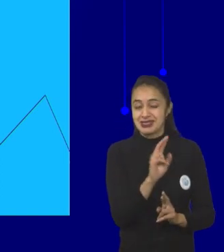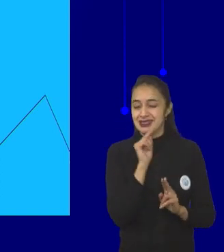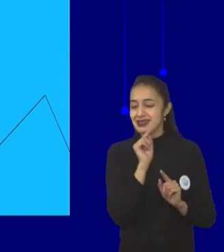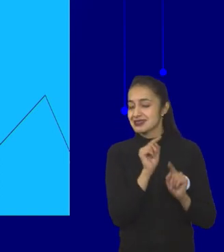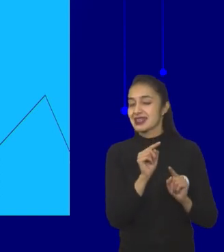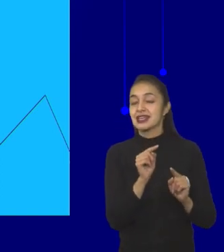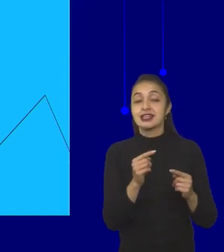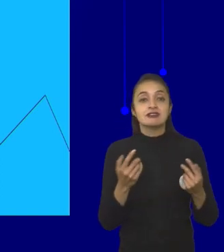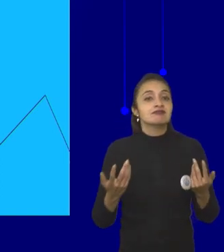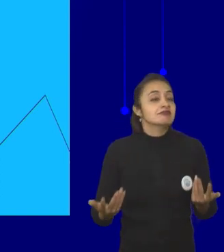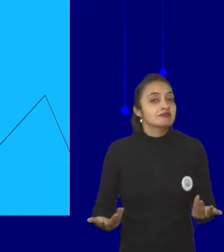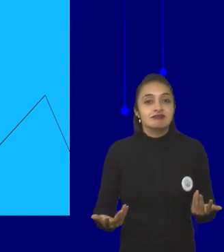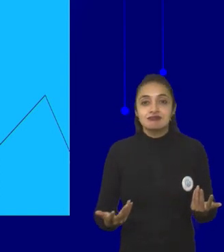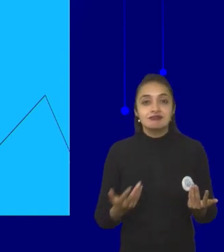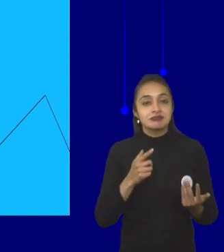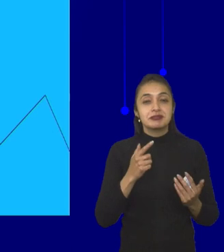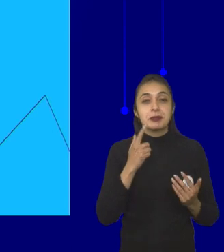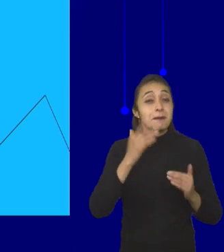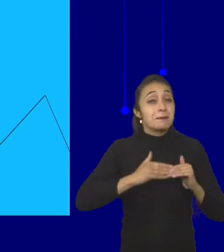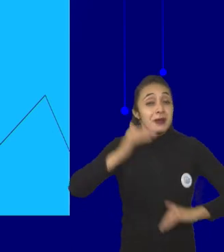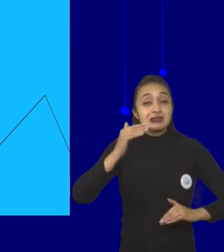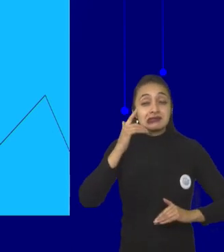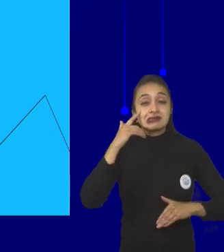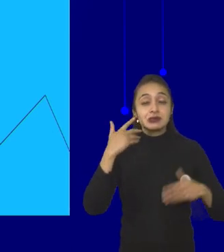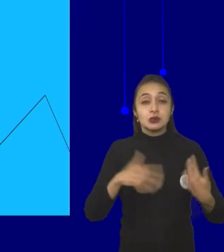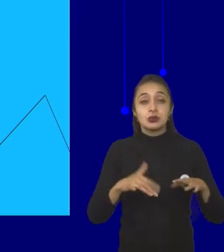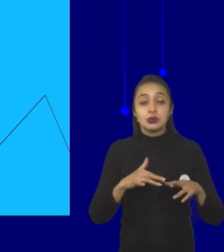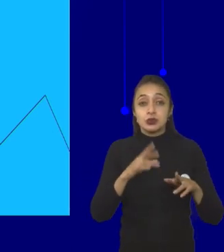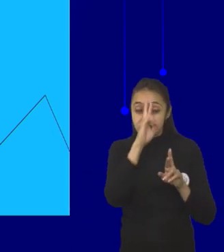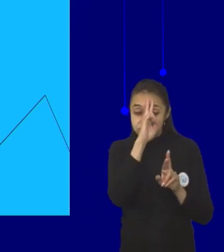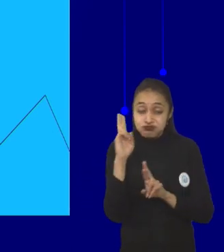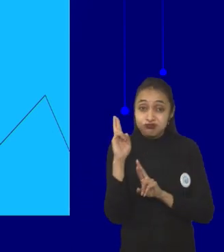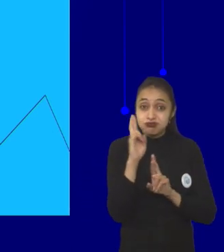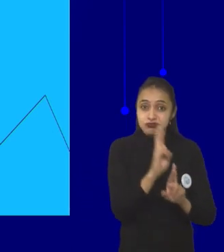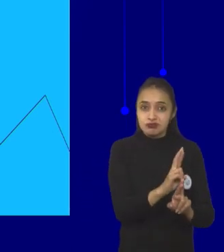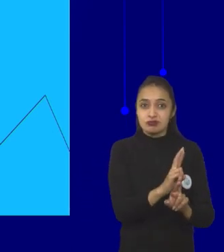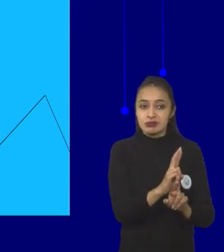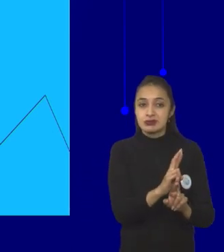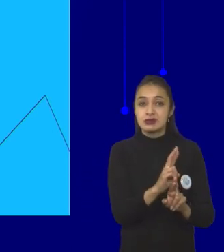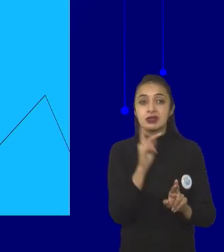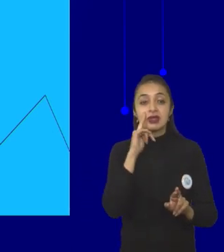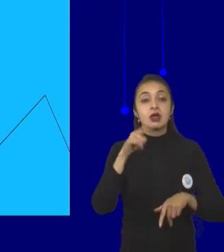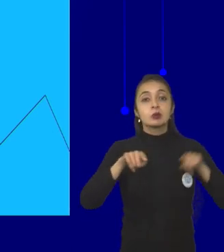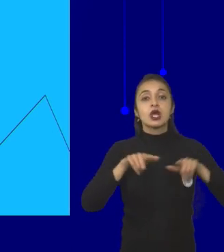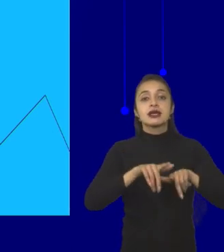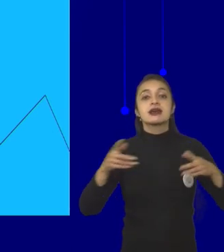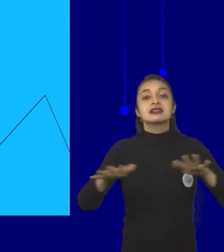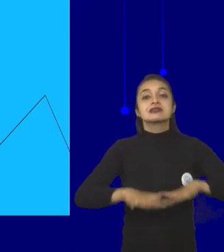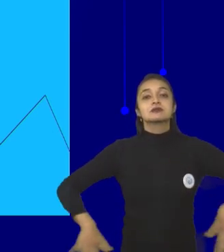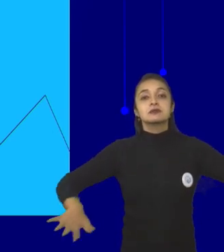es una de las cosas que más quizá en los sets de rodaje se ha